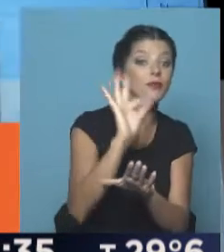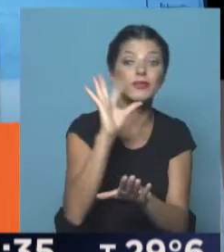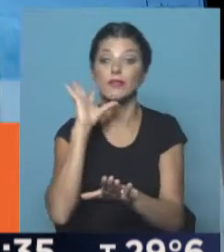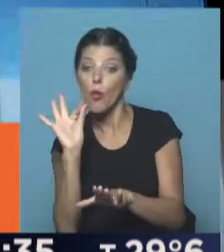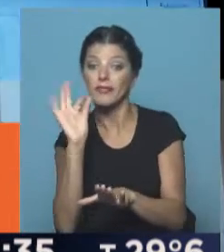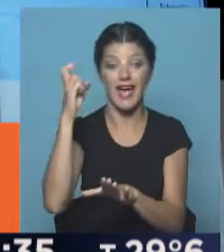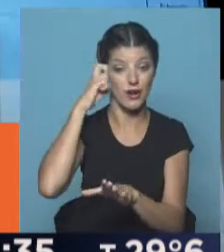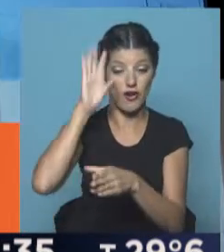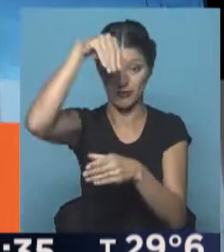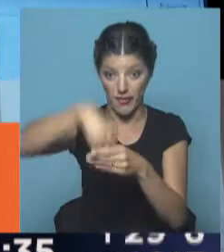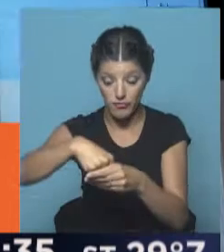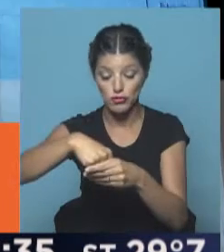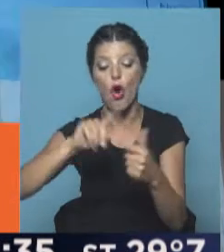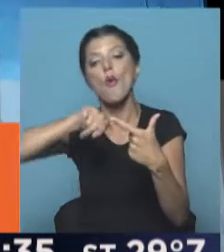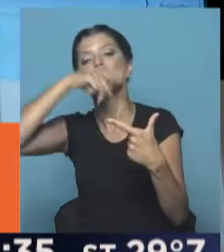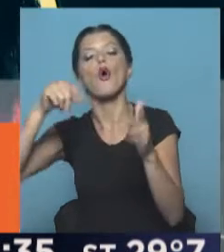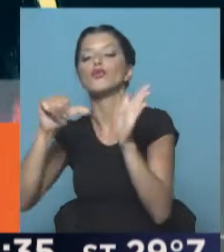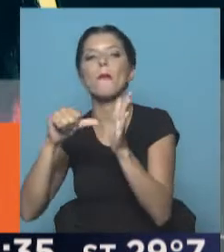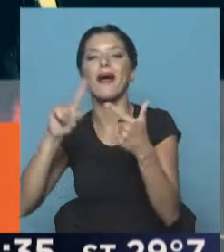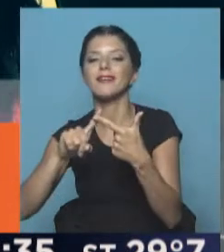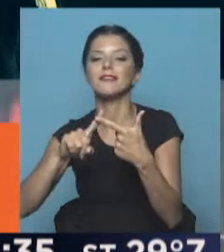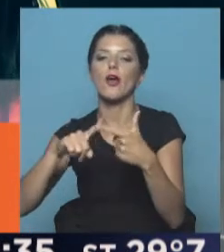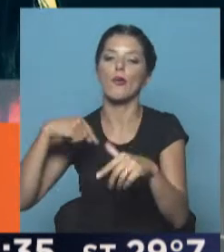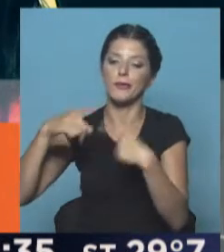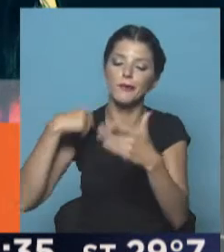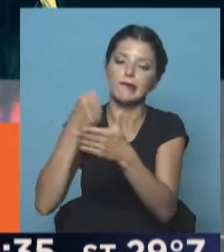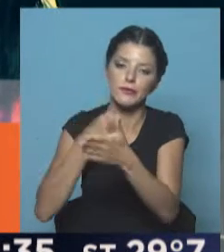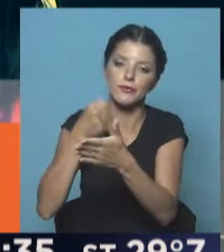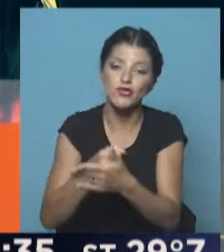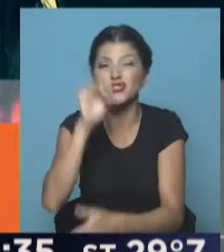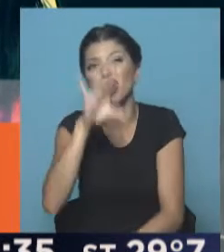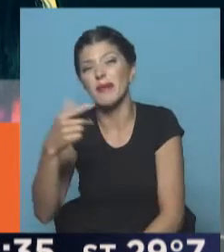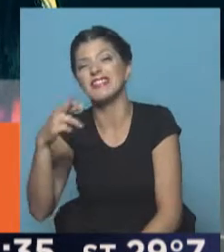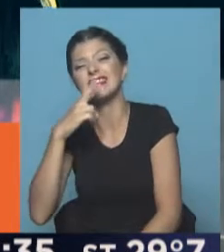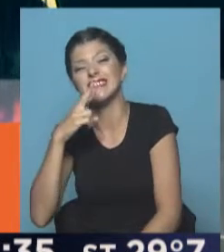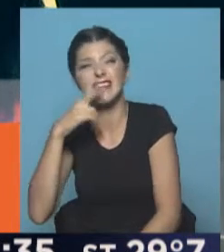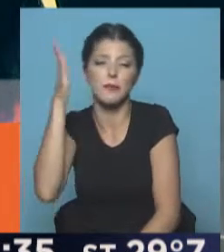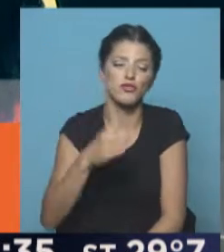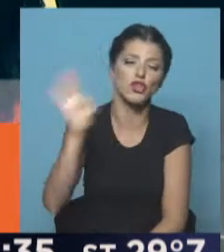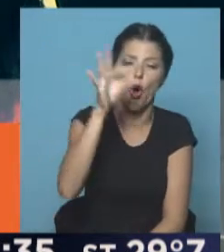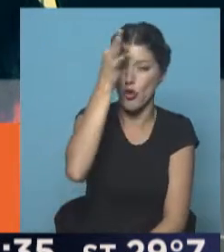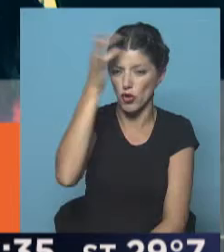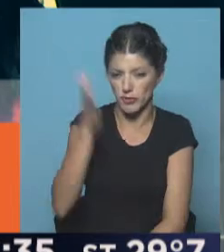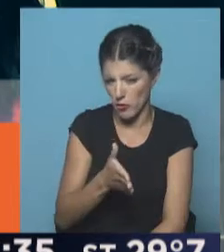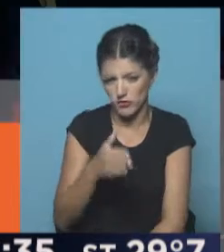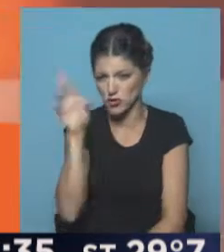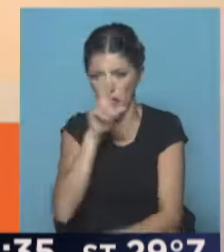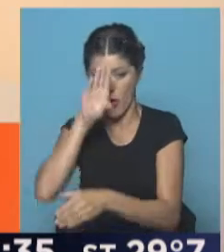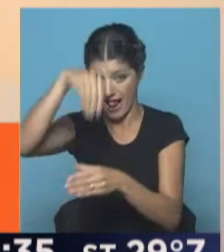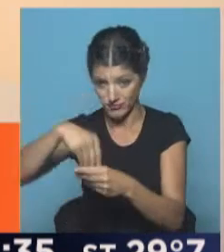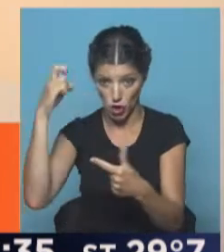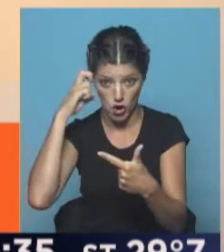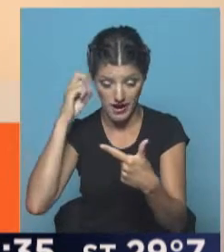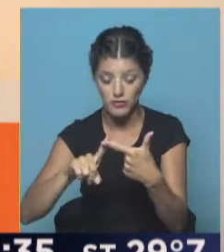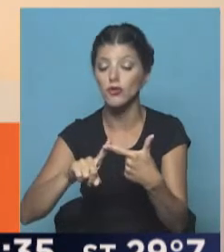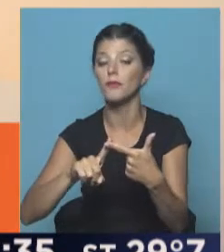50, hay otros países que todavía vienen corriendo por detrás y tienen apenas un 17%, un 12% de participación, y